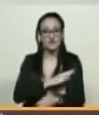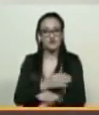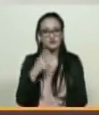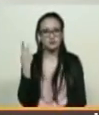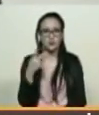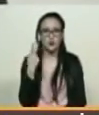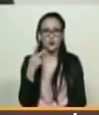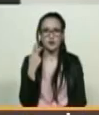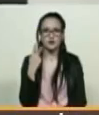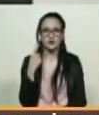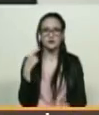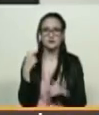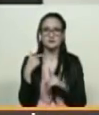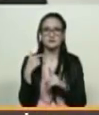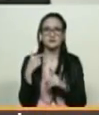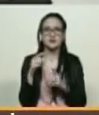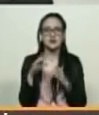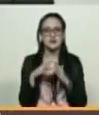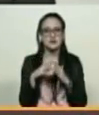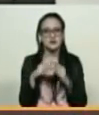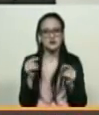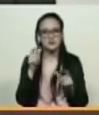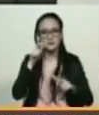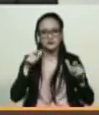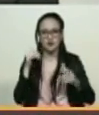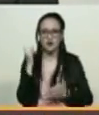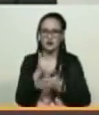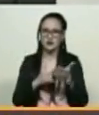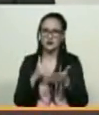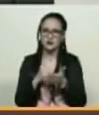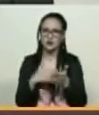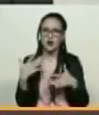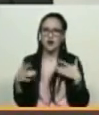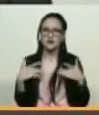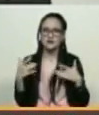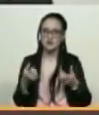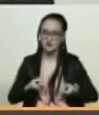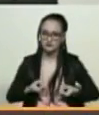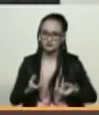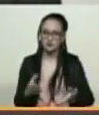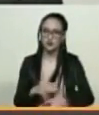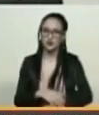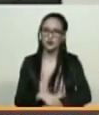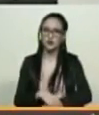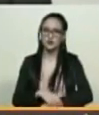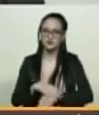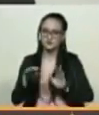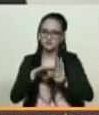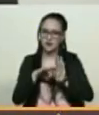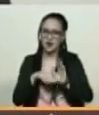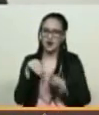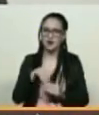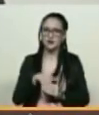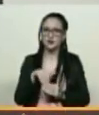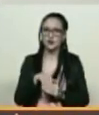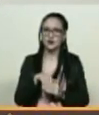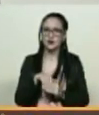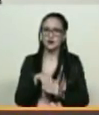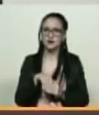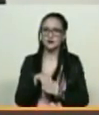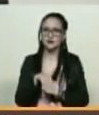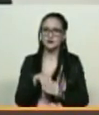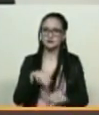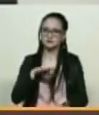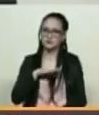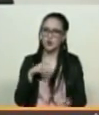apoyamos y los candidatos ya inscritos a una actividad de ratificación de estas garantías electorales por parte de los candidatos y